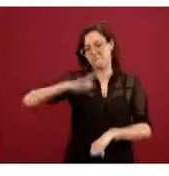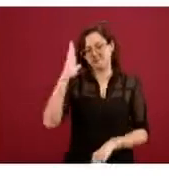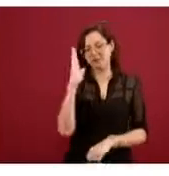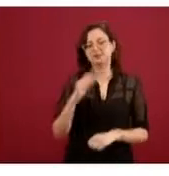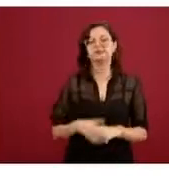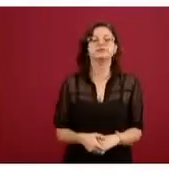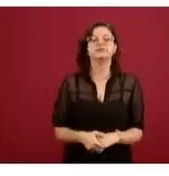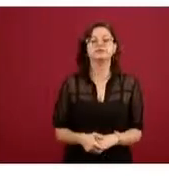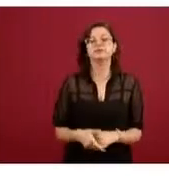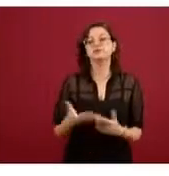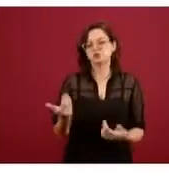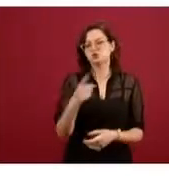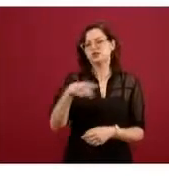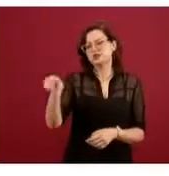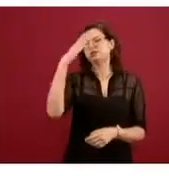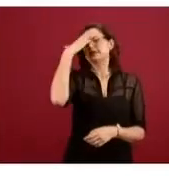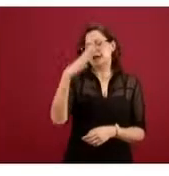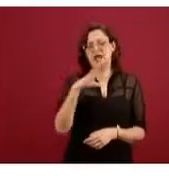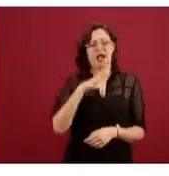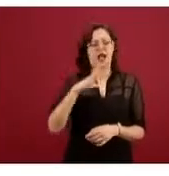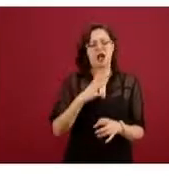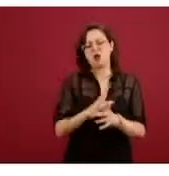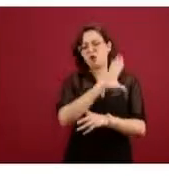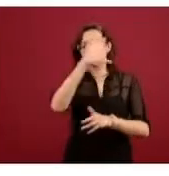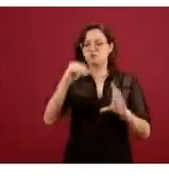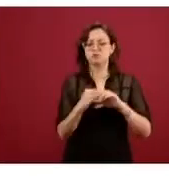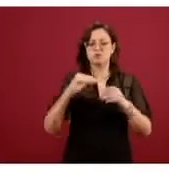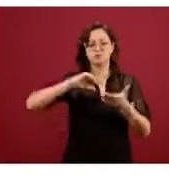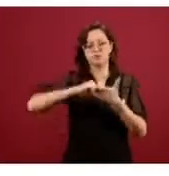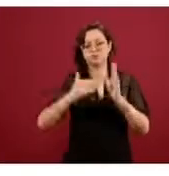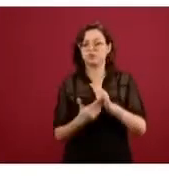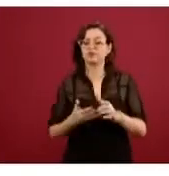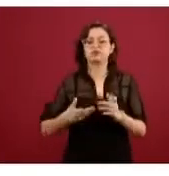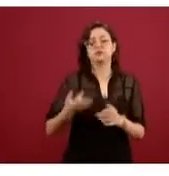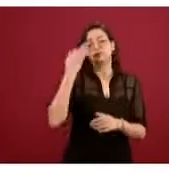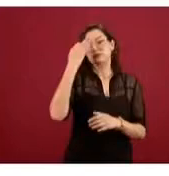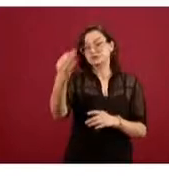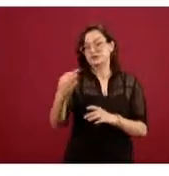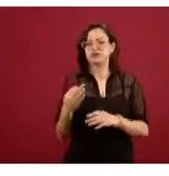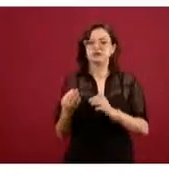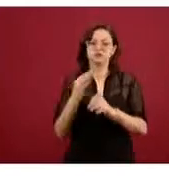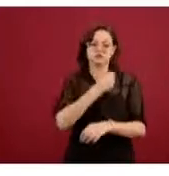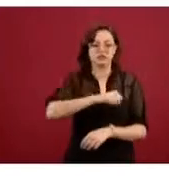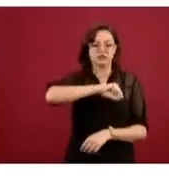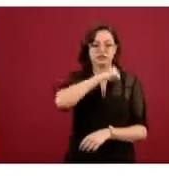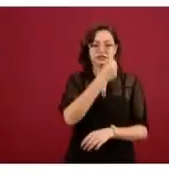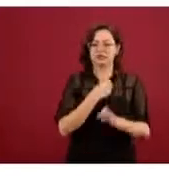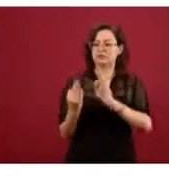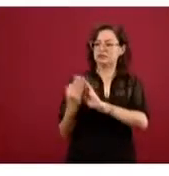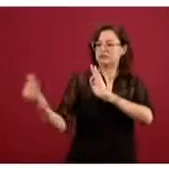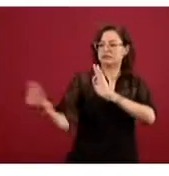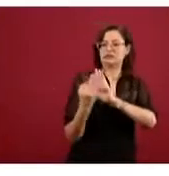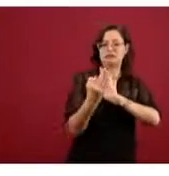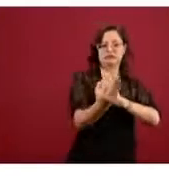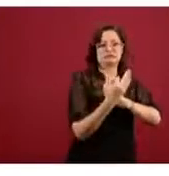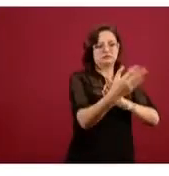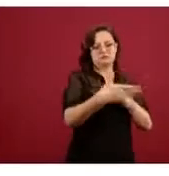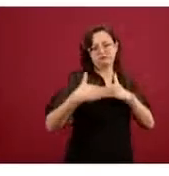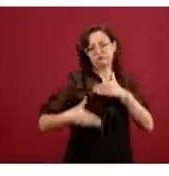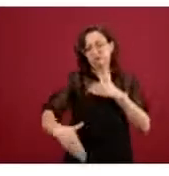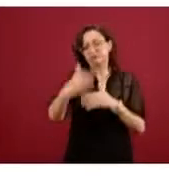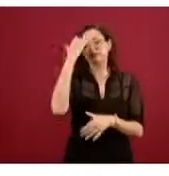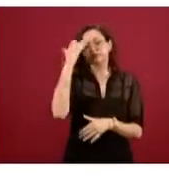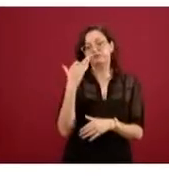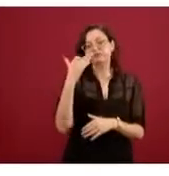ustedes saben, hay toda una estrategia para el tema de la Jornada Nacional de Sana Distancia que ahora va a estar alrededor precisamente